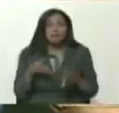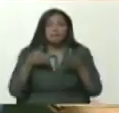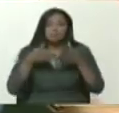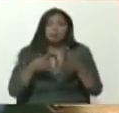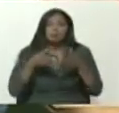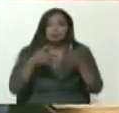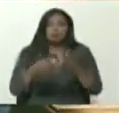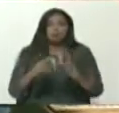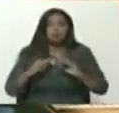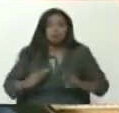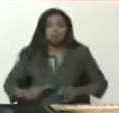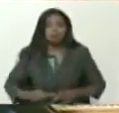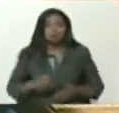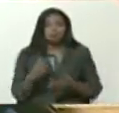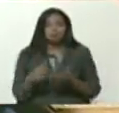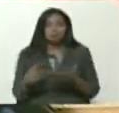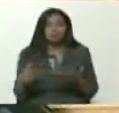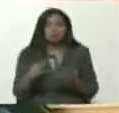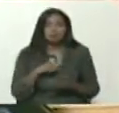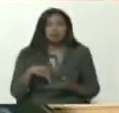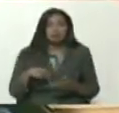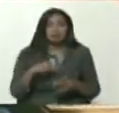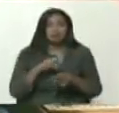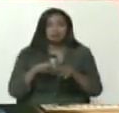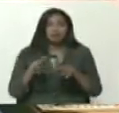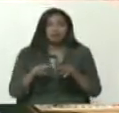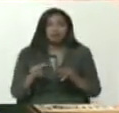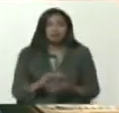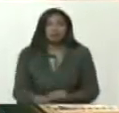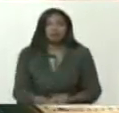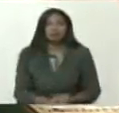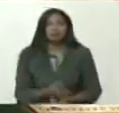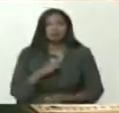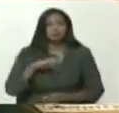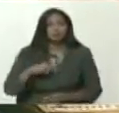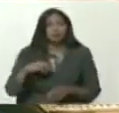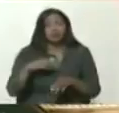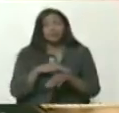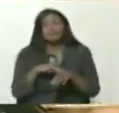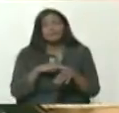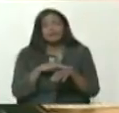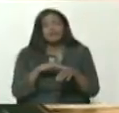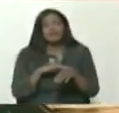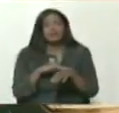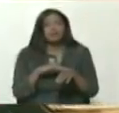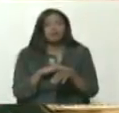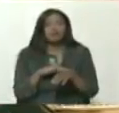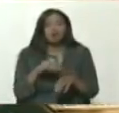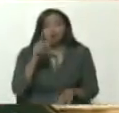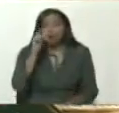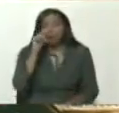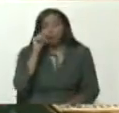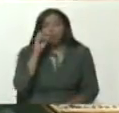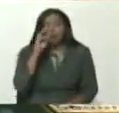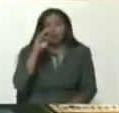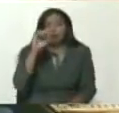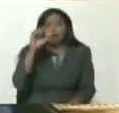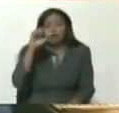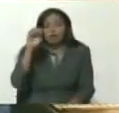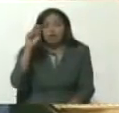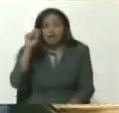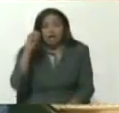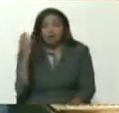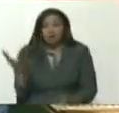los uniformes y los materiales para nuestros niños. Allá está el ministro William Contreras recibiendo parte de lo que